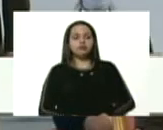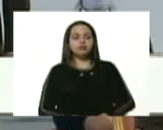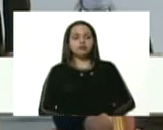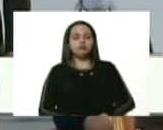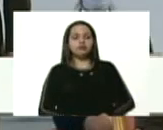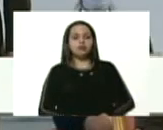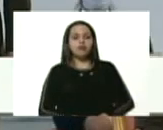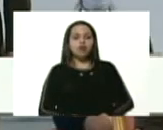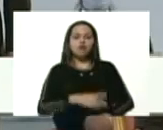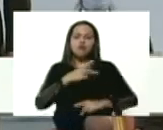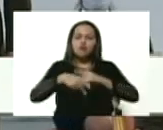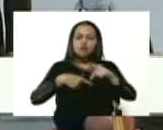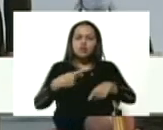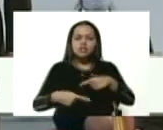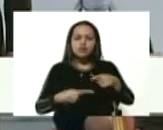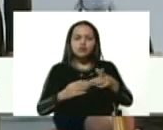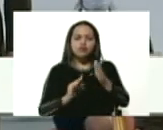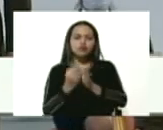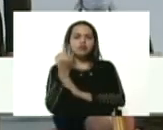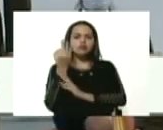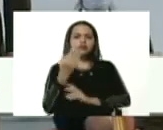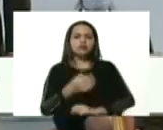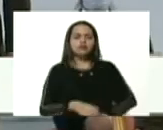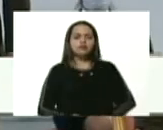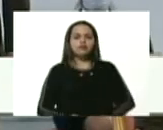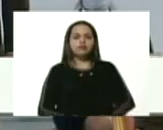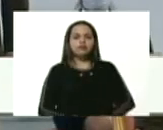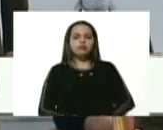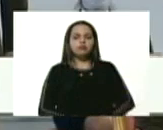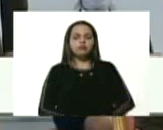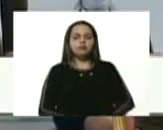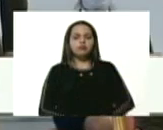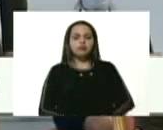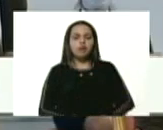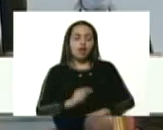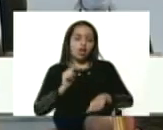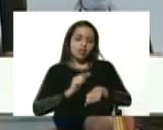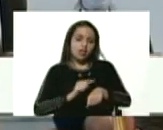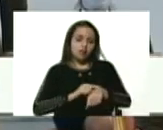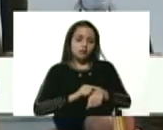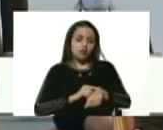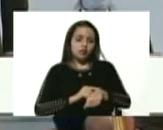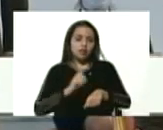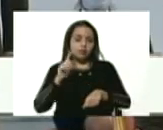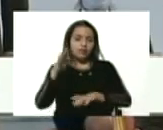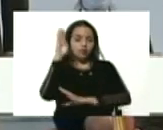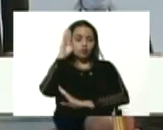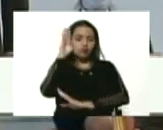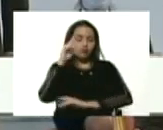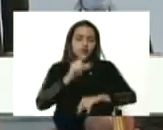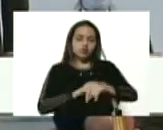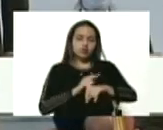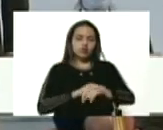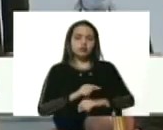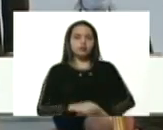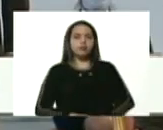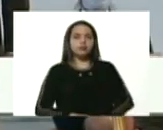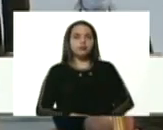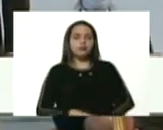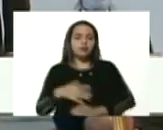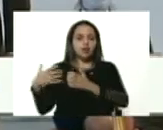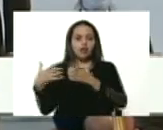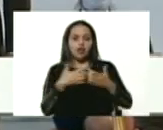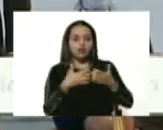Fue un proceso fundacional para su tiempo y para los tiempos futuros. La batalla